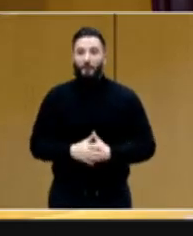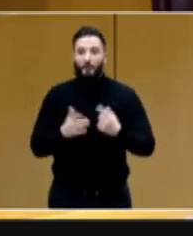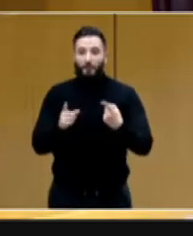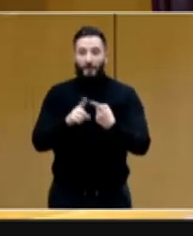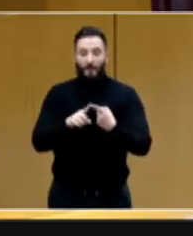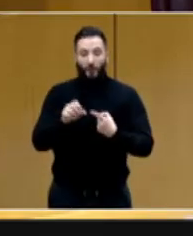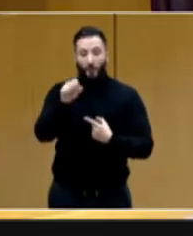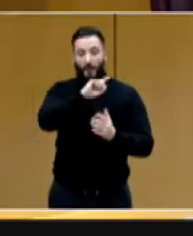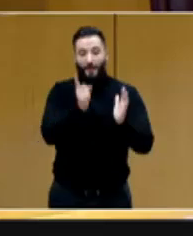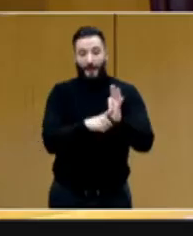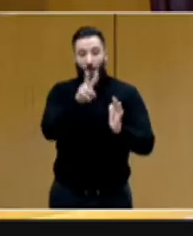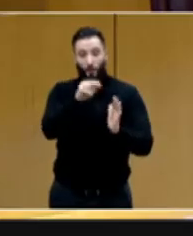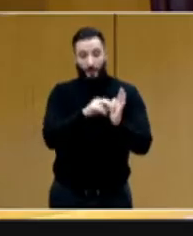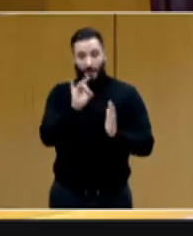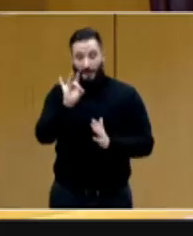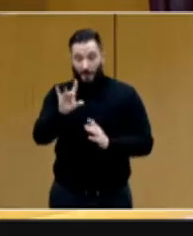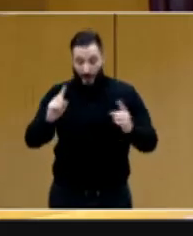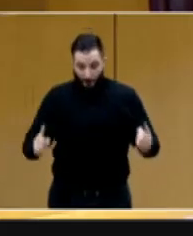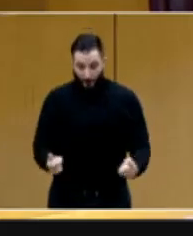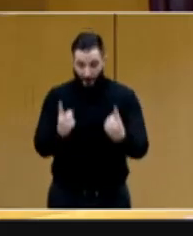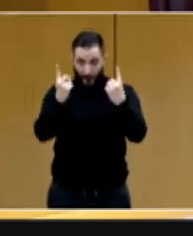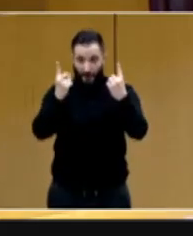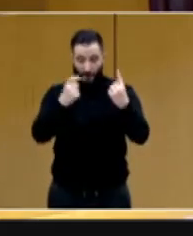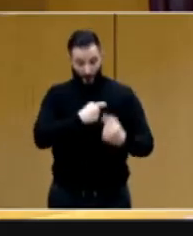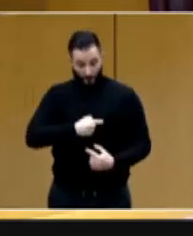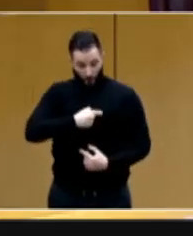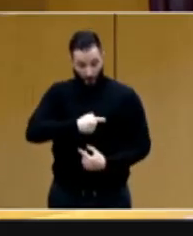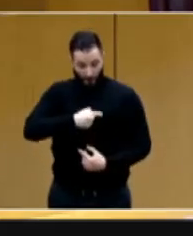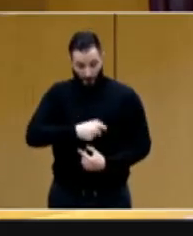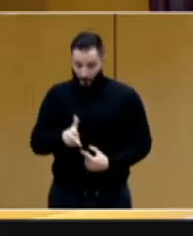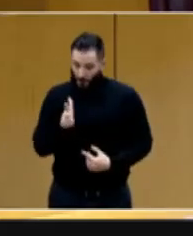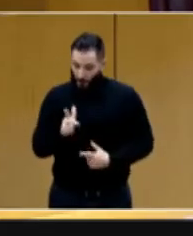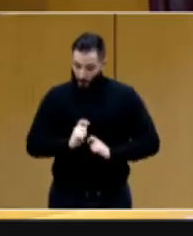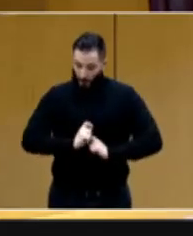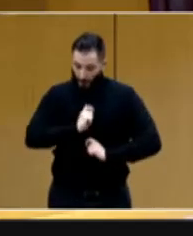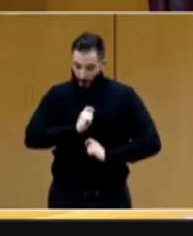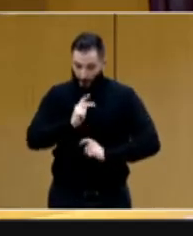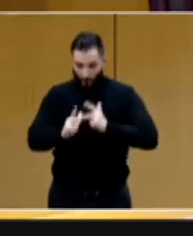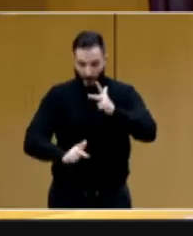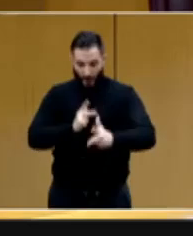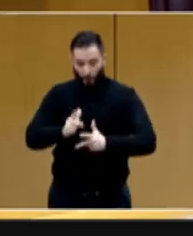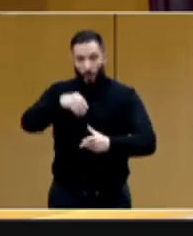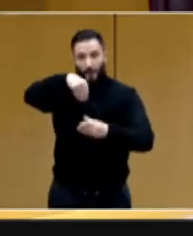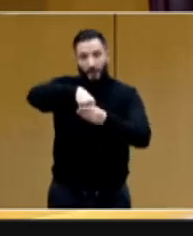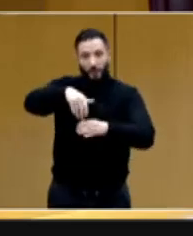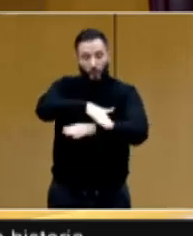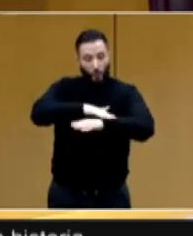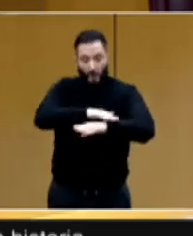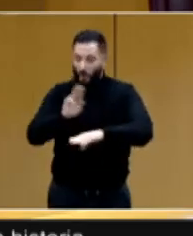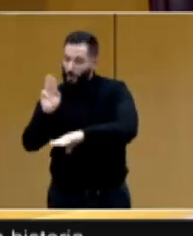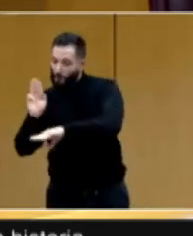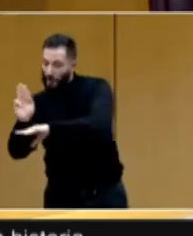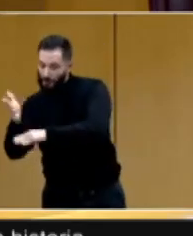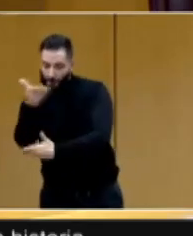por primera vez en la historia de una comisión de derecho civil Vasco articulada en torno al gobierno y al parlamento con representación de